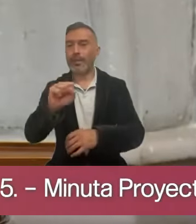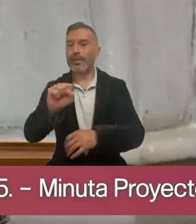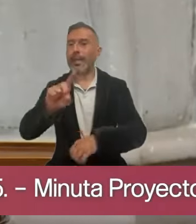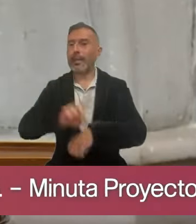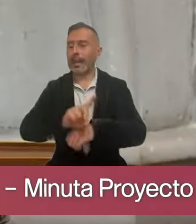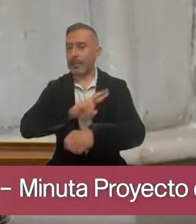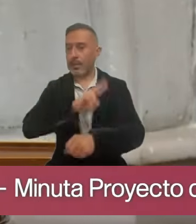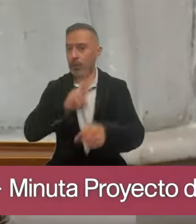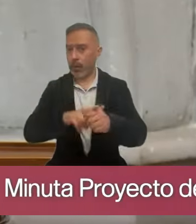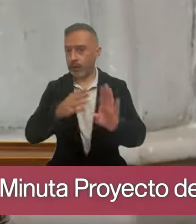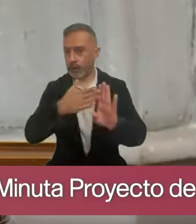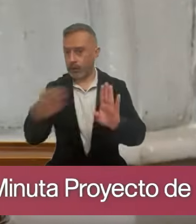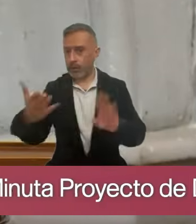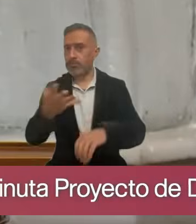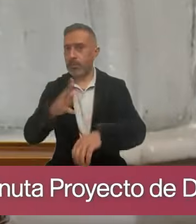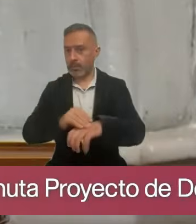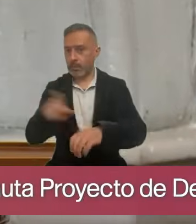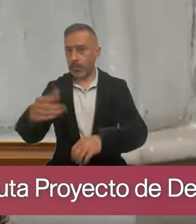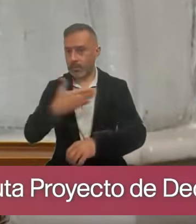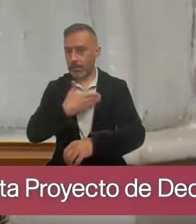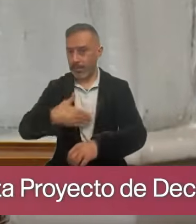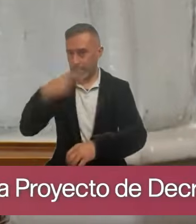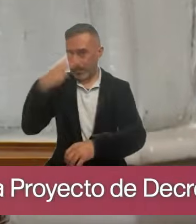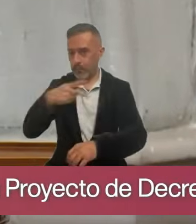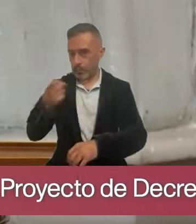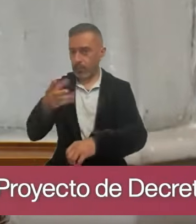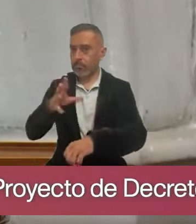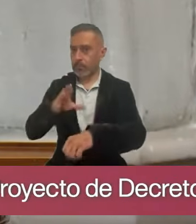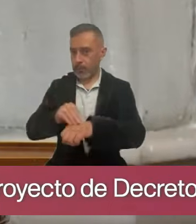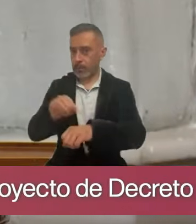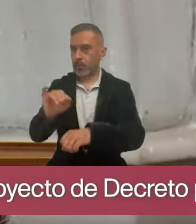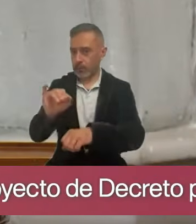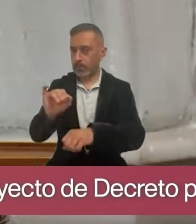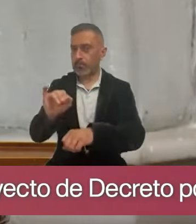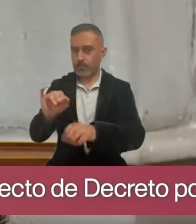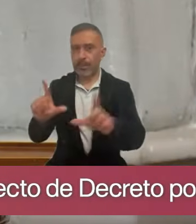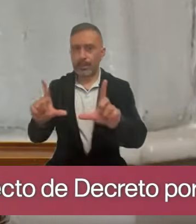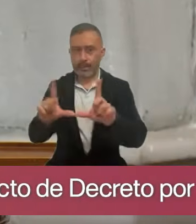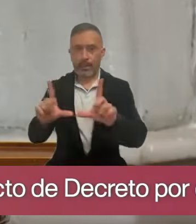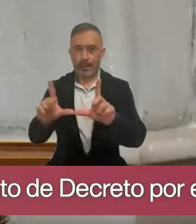la persona de la Presidencia de la República. Séptimo,